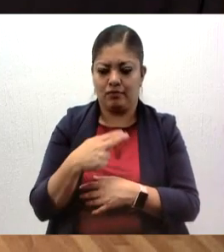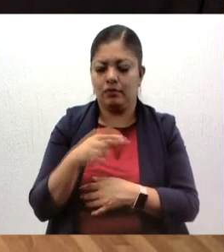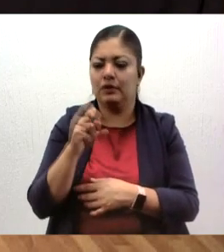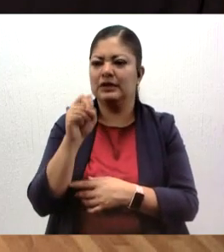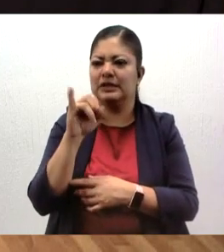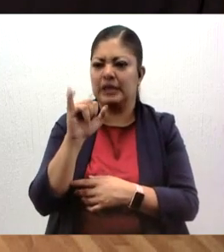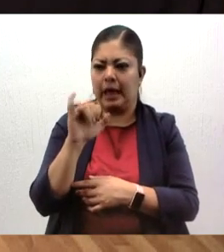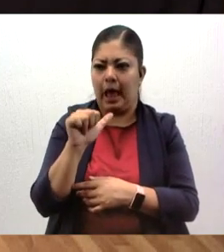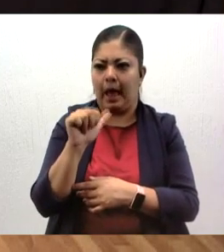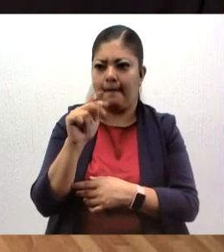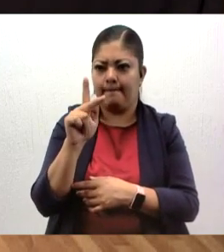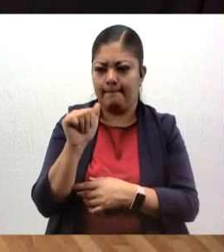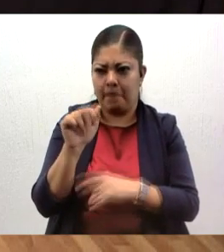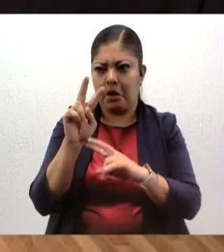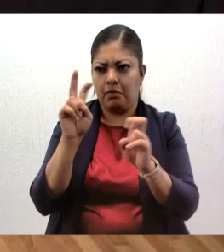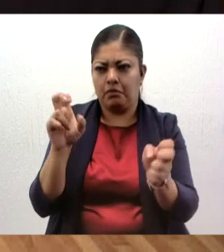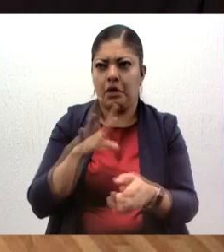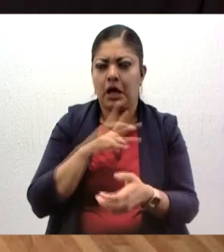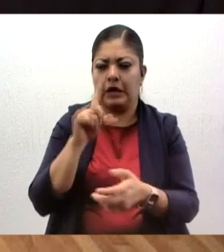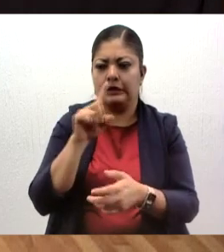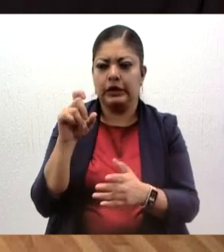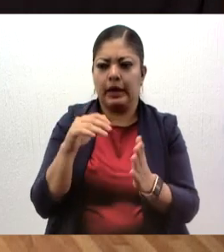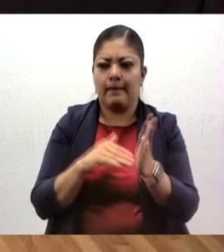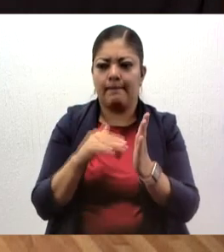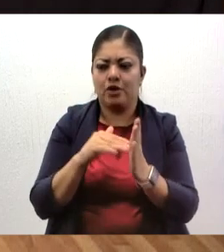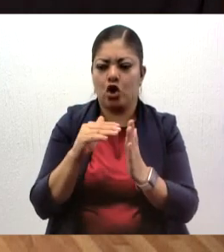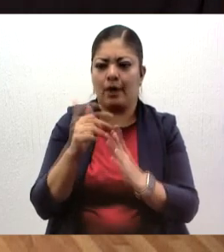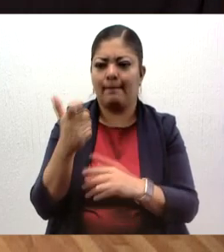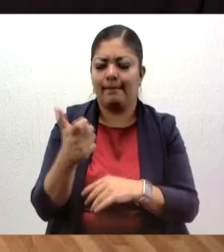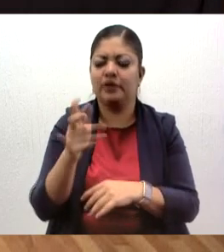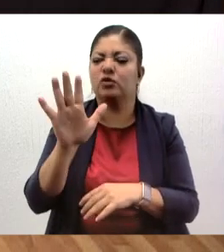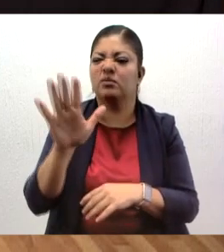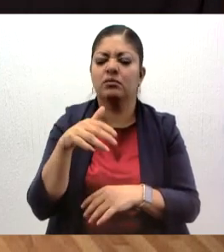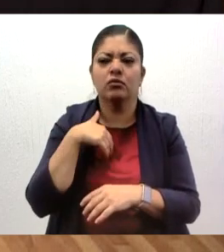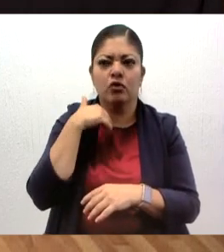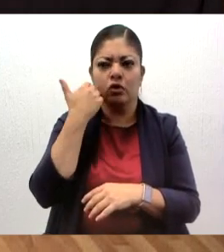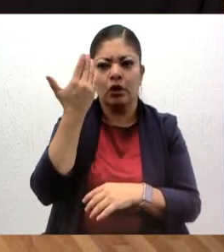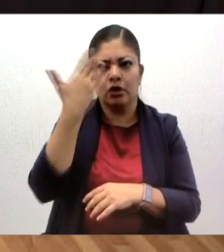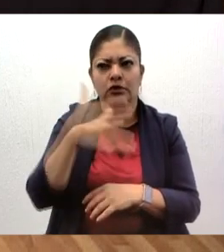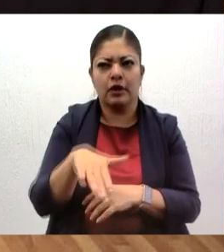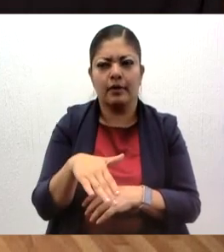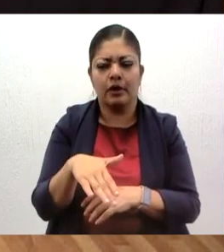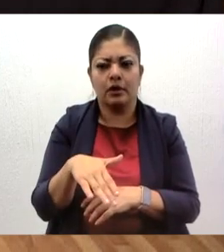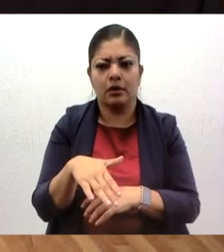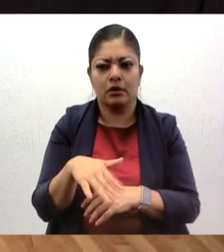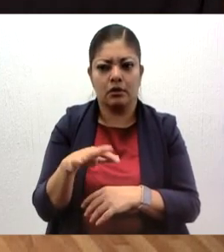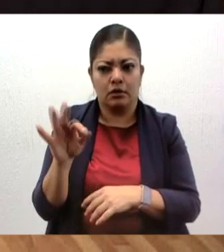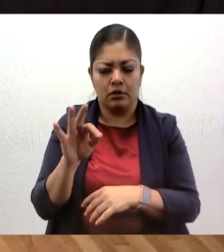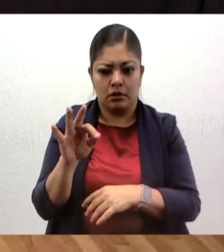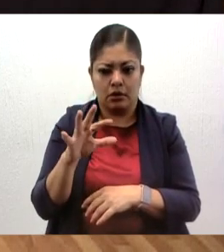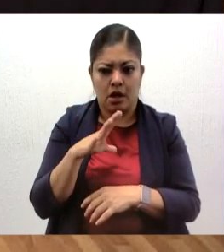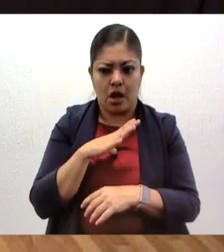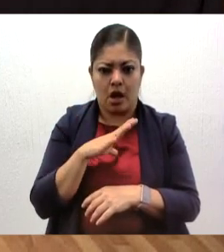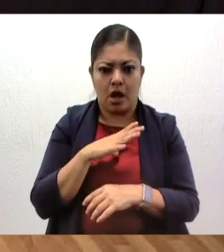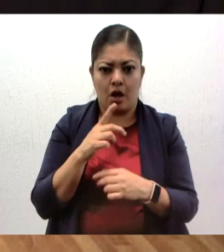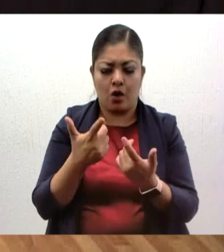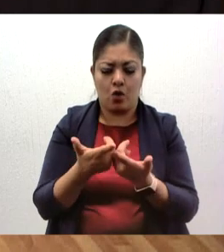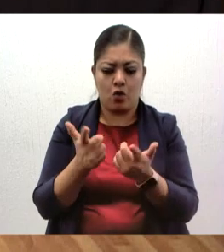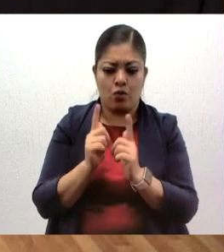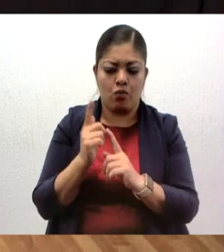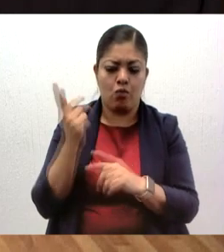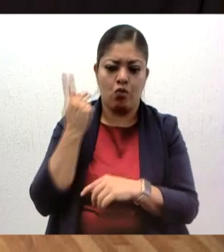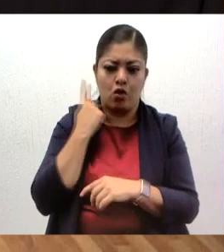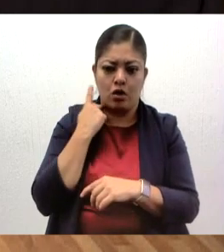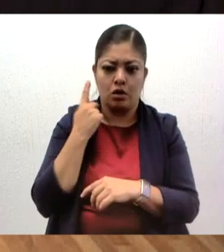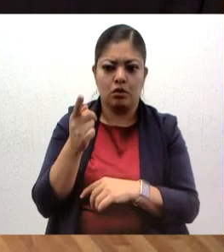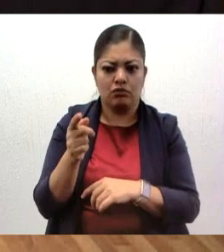son eh 100 millones de pesos pero me gustaría saber O sea ya hay una fracción eh que se ha mostrado también el interés de ayudar